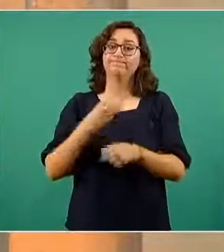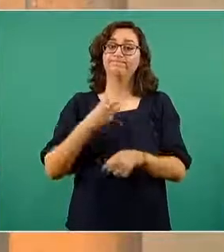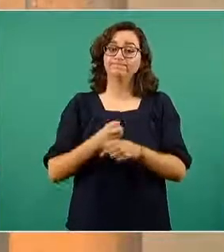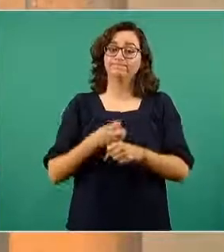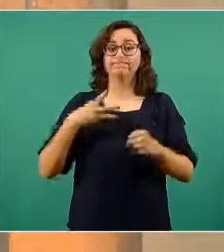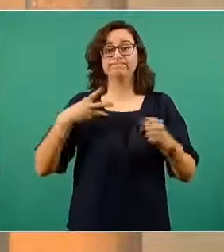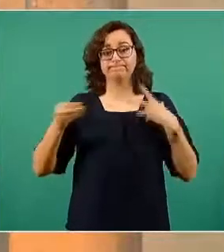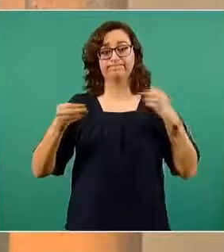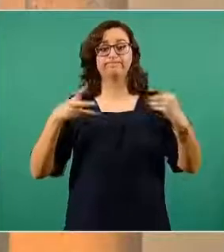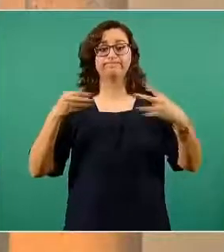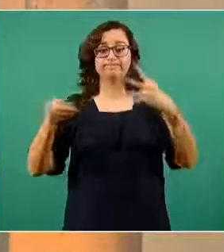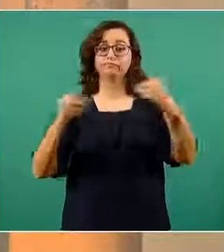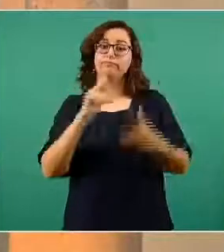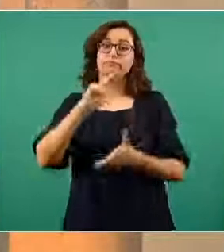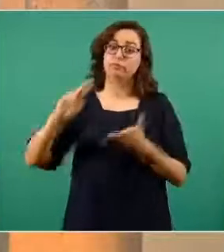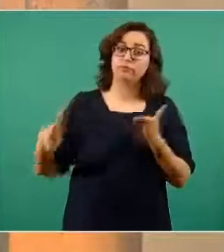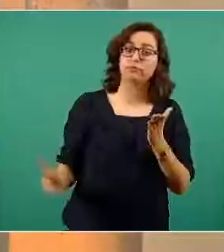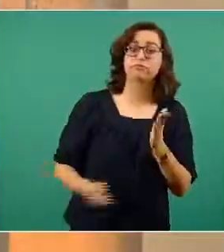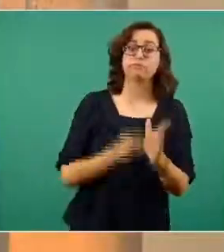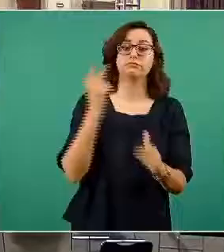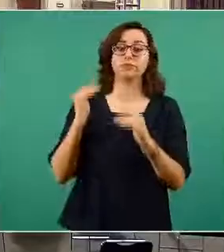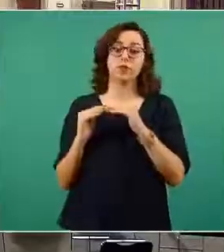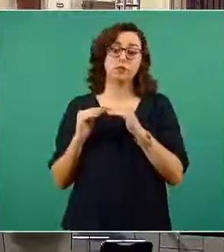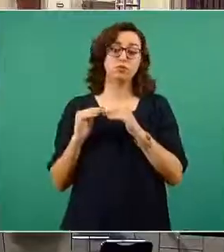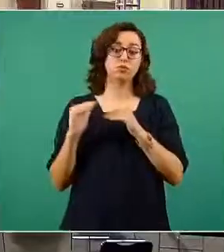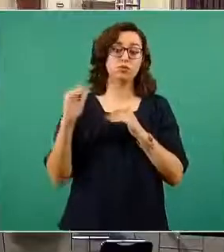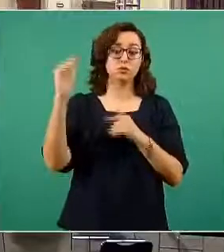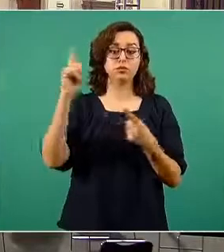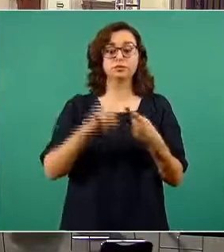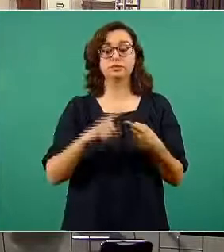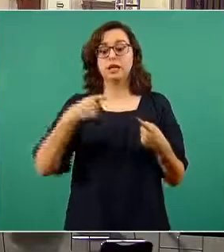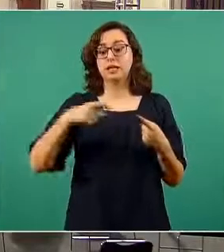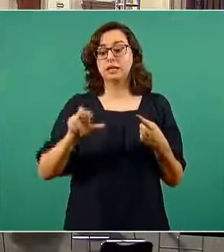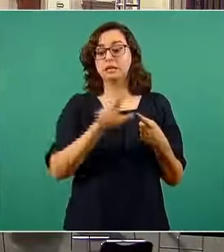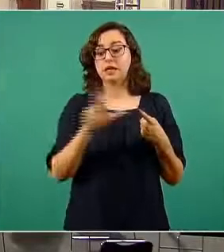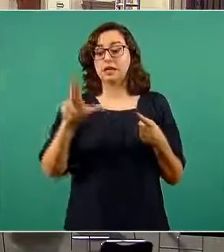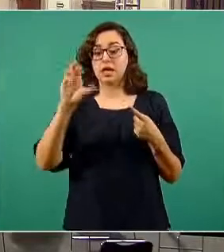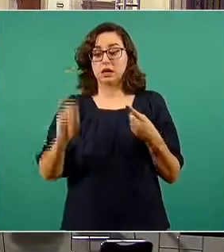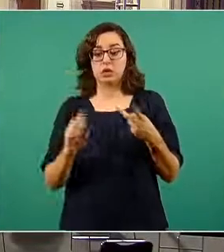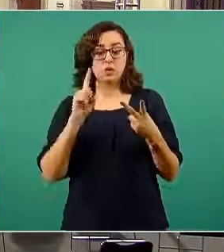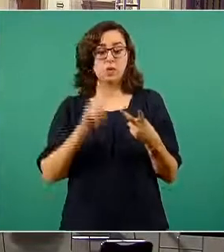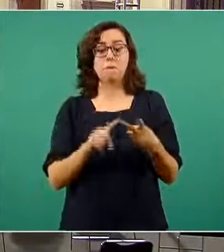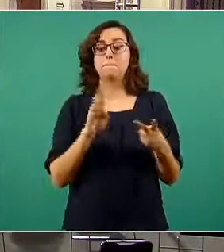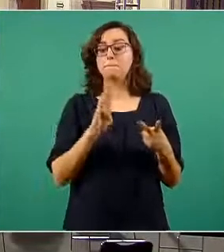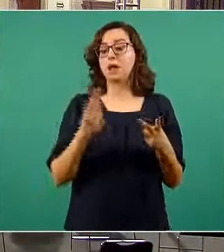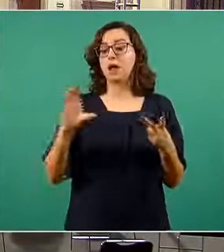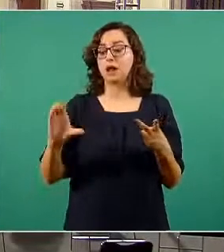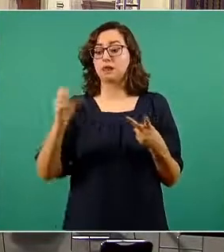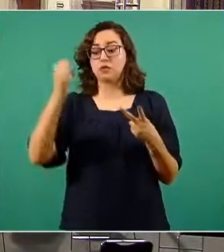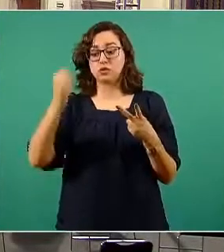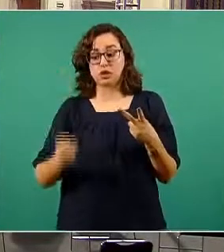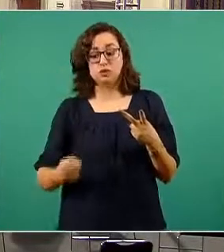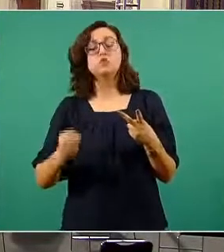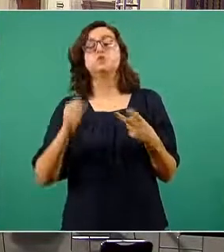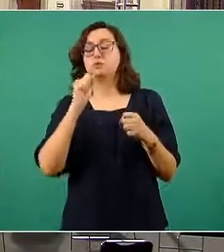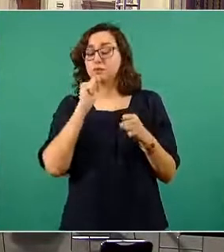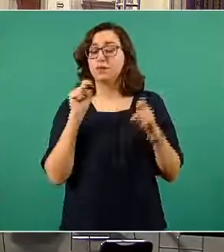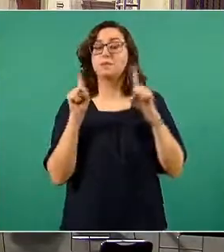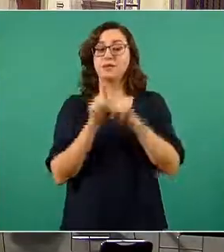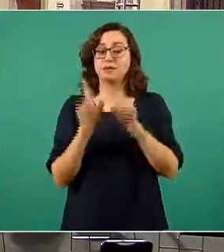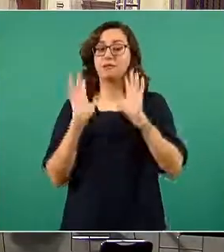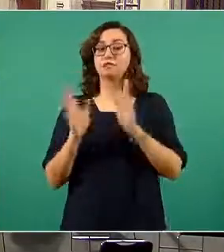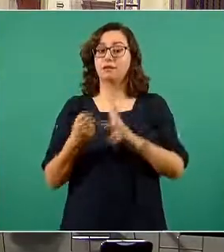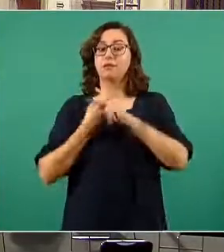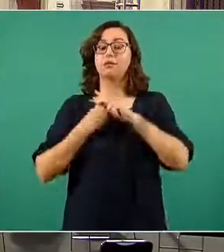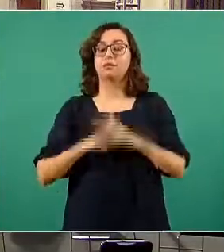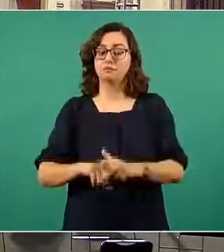es en este momento el estado de Quintana Roo. Baja California Sur también empieza a presentar ya una tendencia ascendente en últimas semanas.